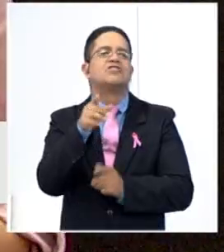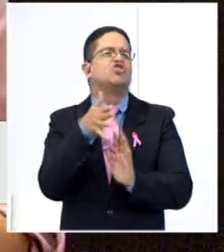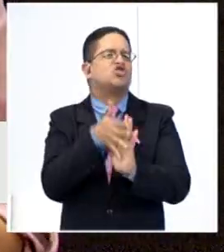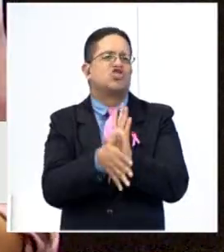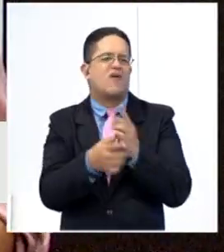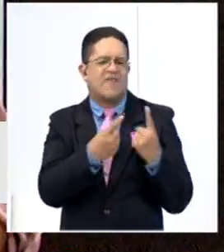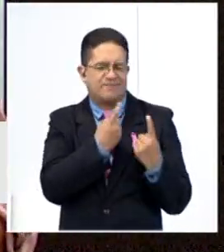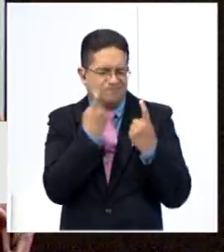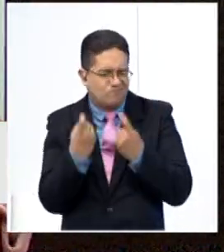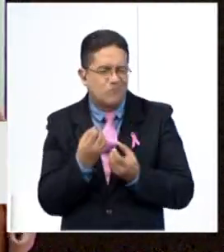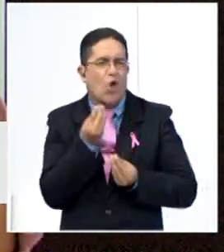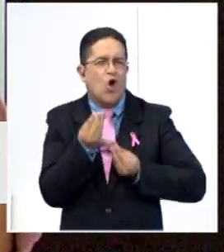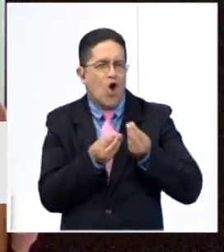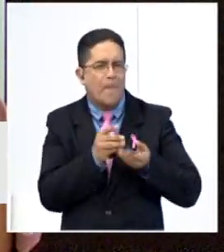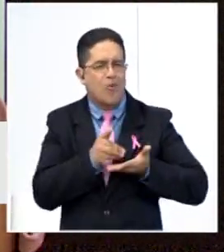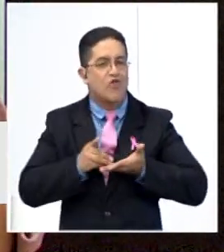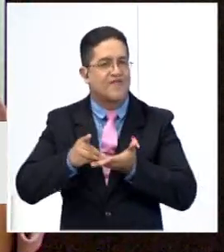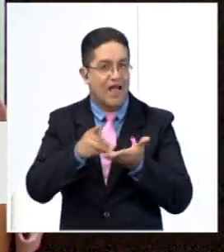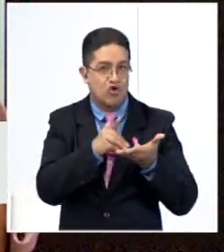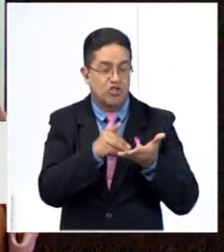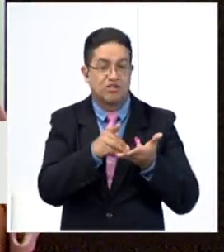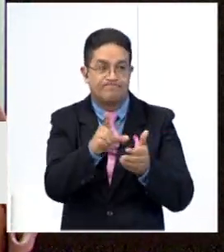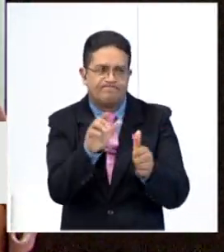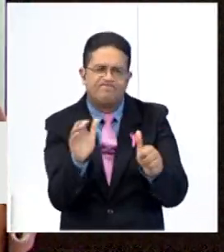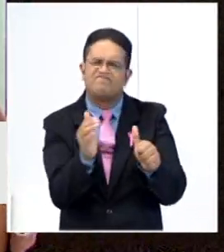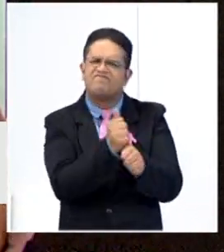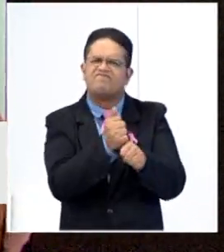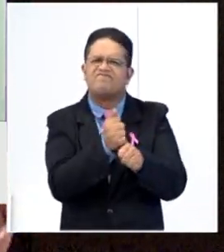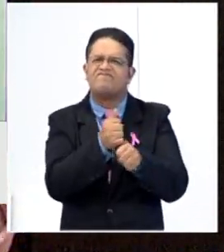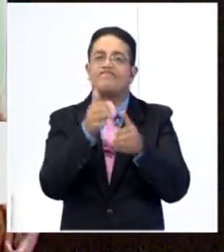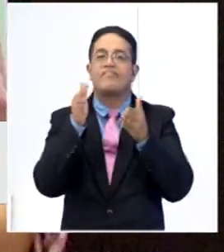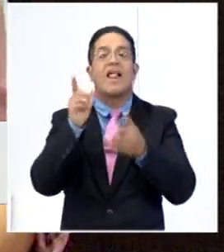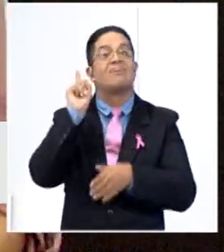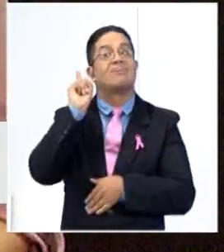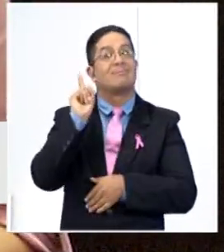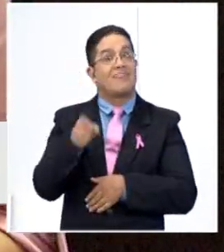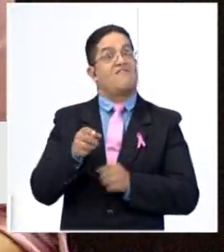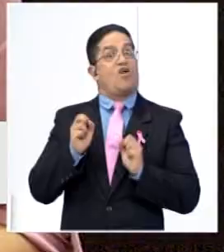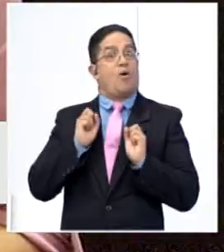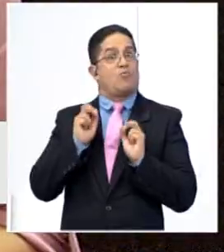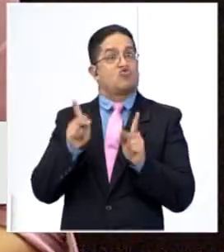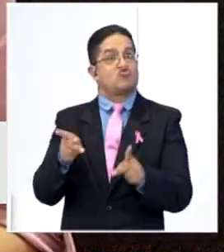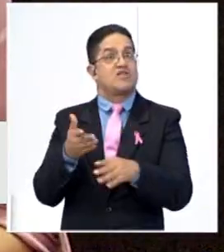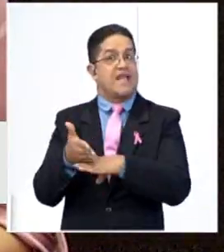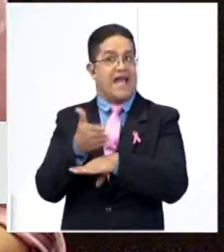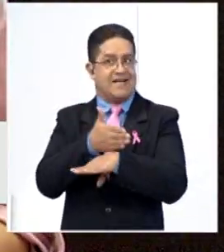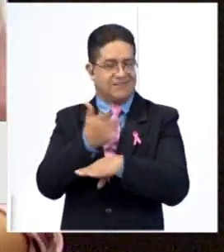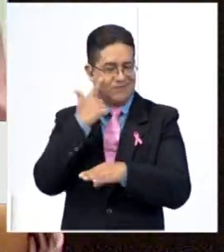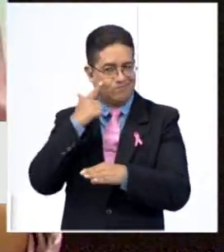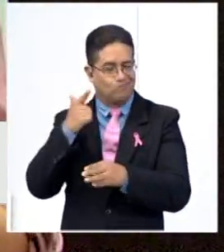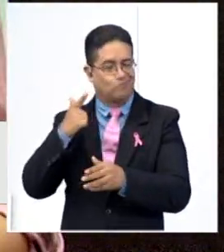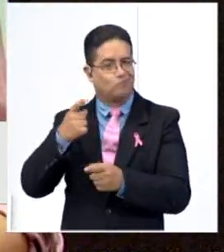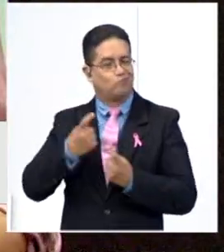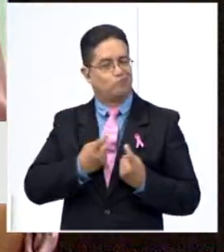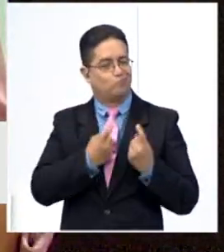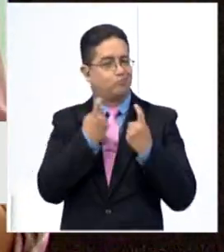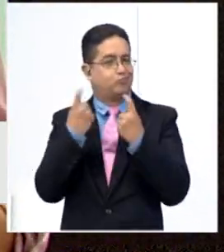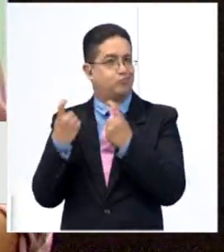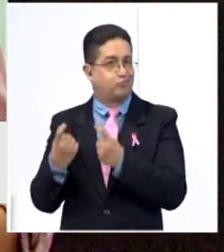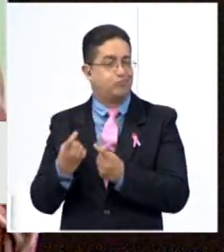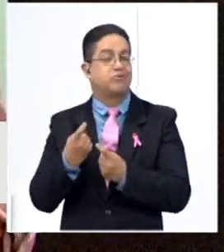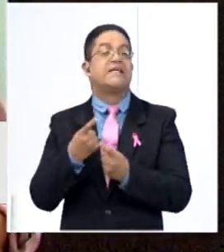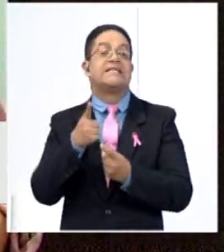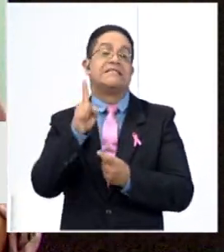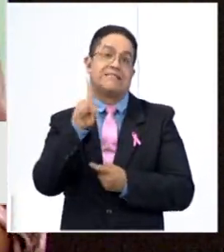diagnóstico. El diagnóstico siempre ha sido enfocado a que se haga de manera oportuna para tener un mejor tratamiento, un mejor diagnóstico y